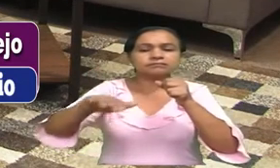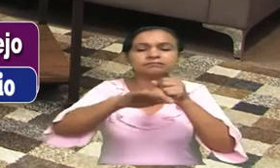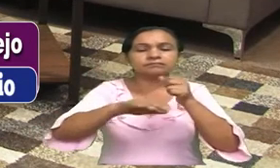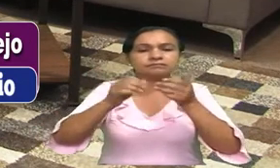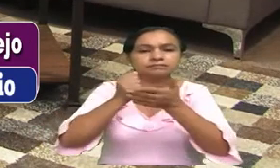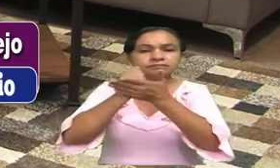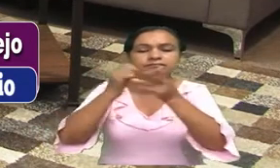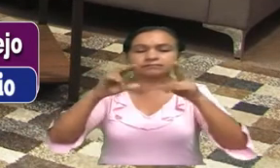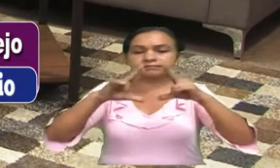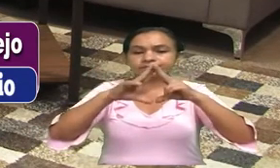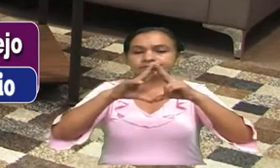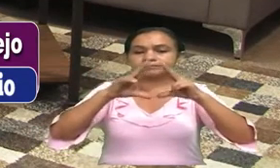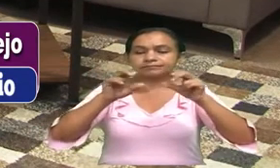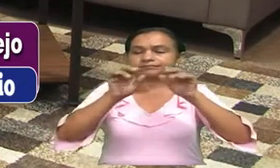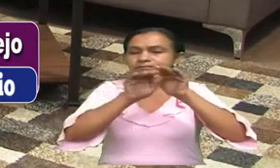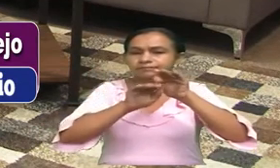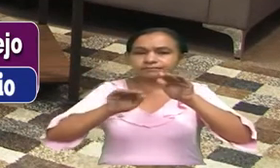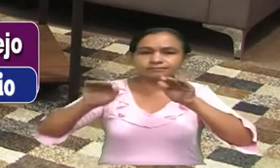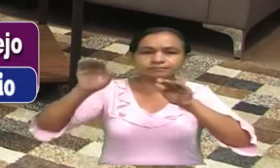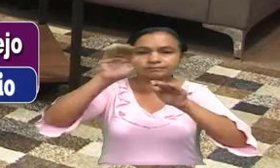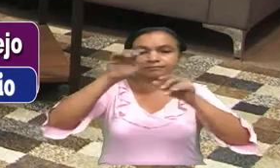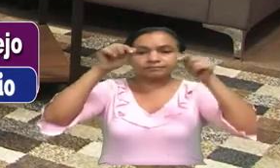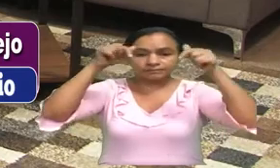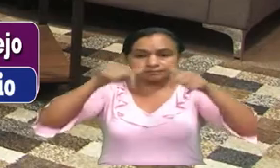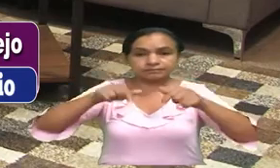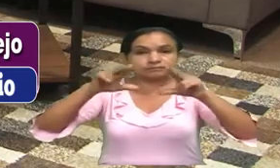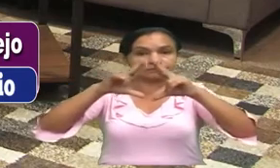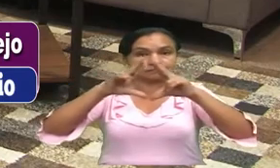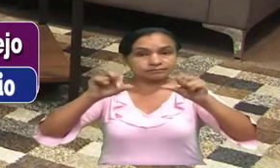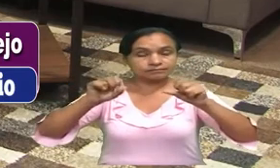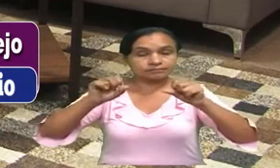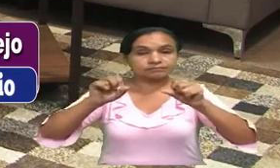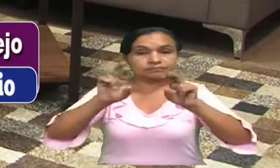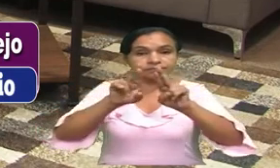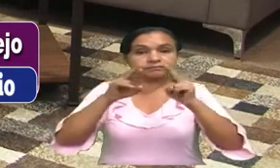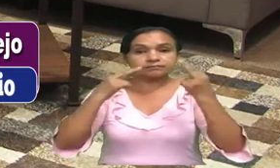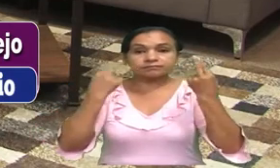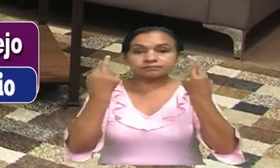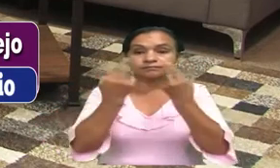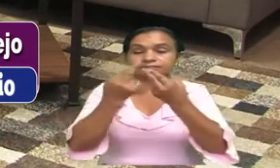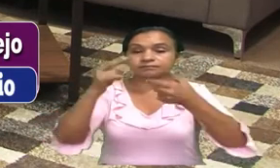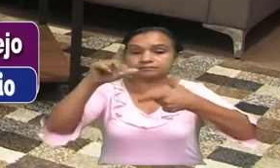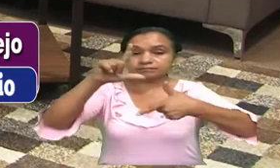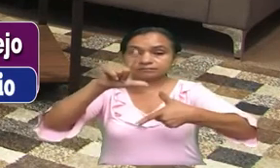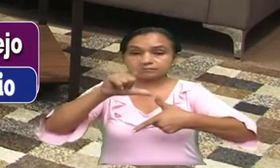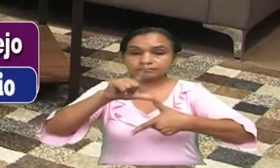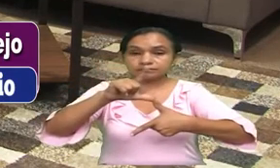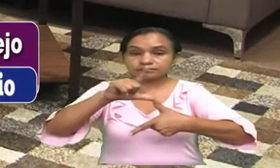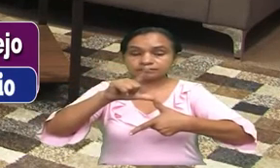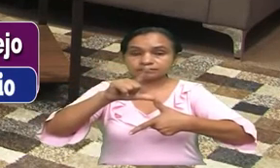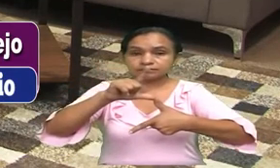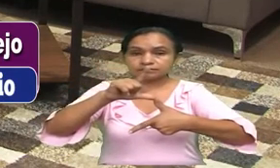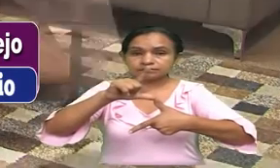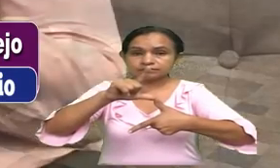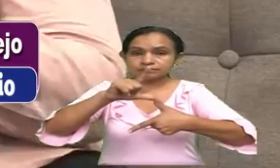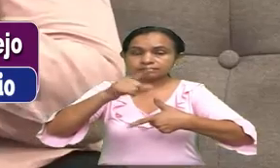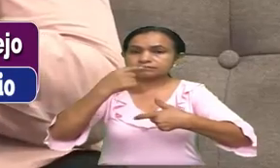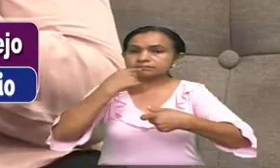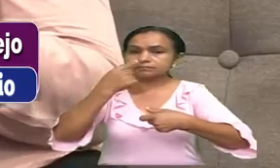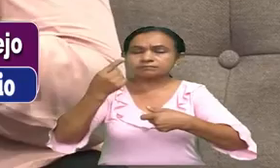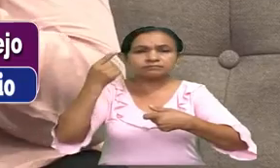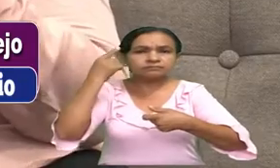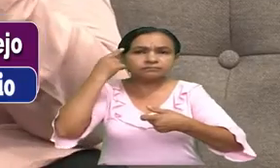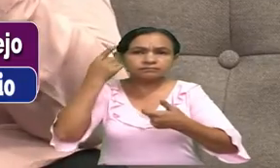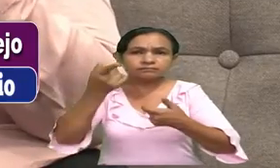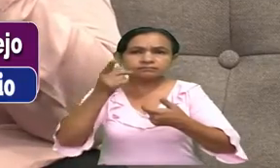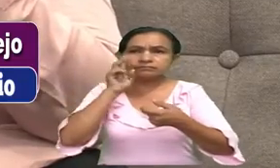las nicaragüenses mucho más. Claro. Porque cuando tenemos esas reuniones a nivel de Latinoamérica, nos damos cuenta que estamos